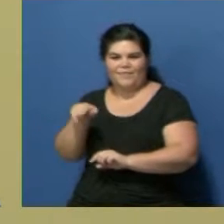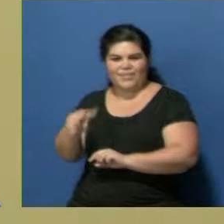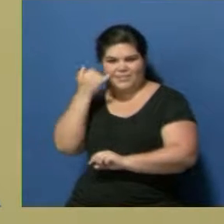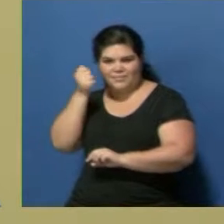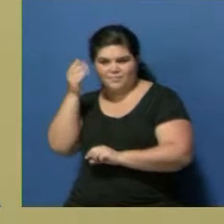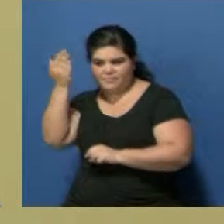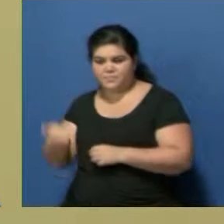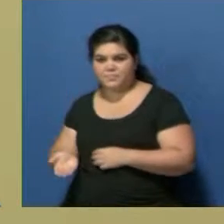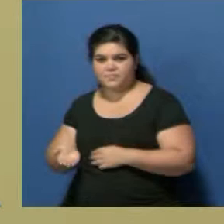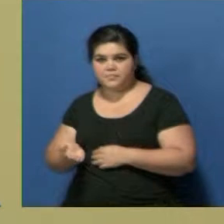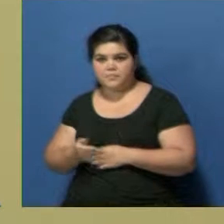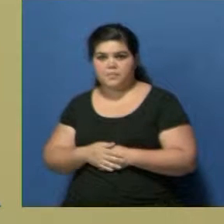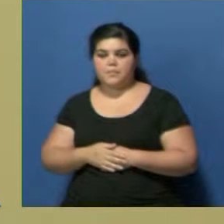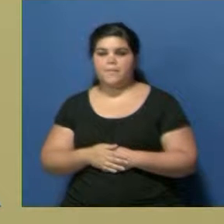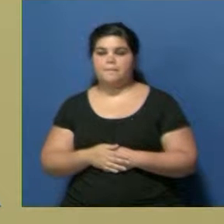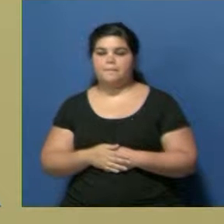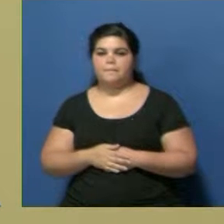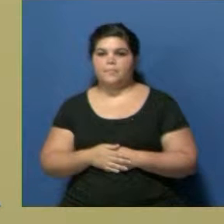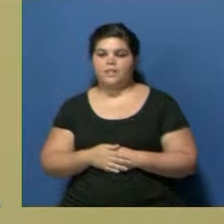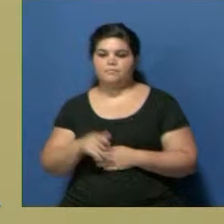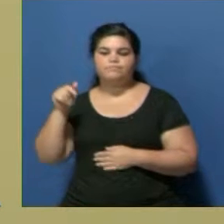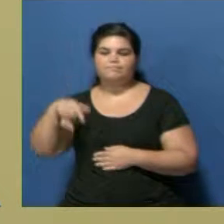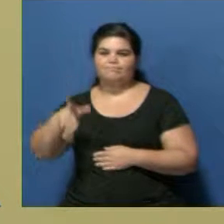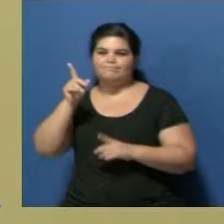Entiendo también que esto es parte